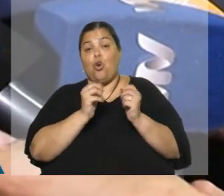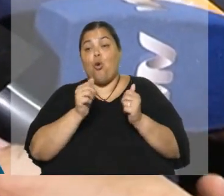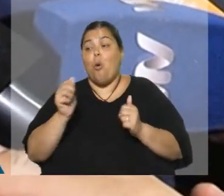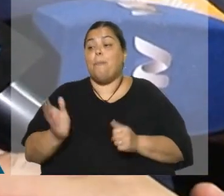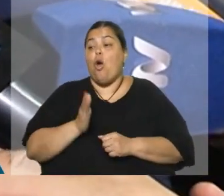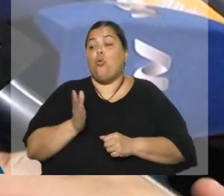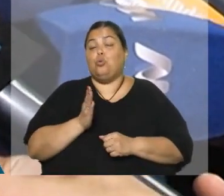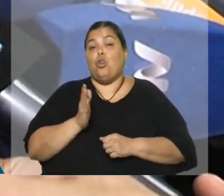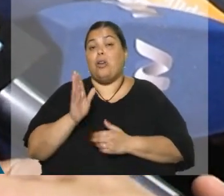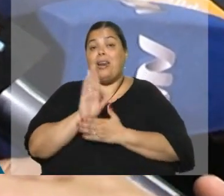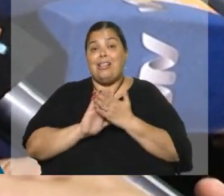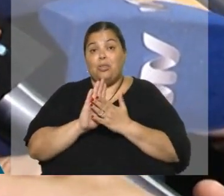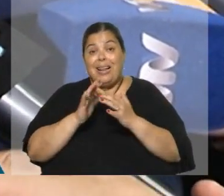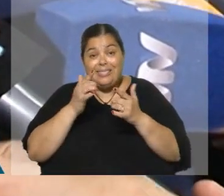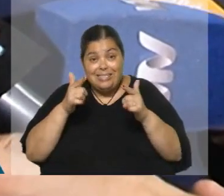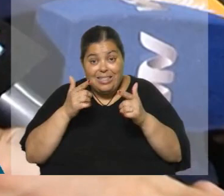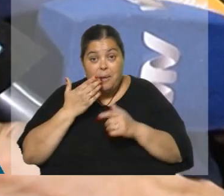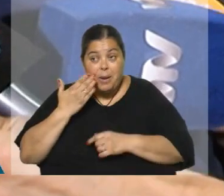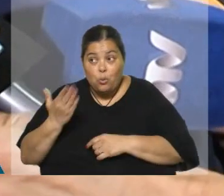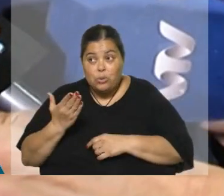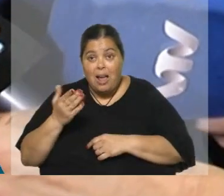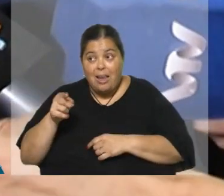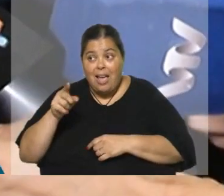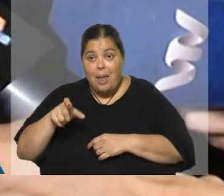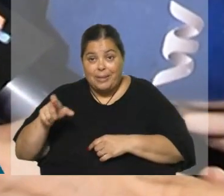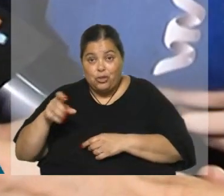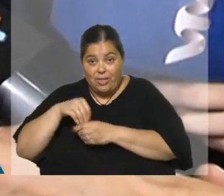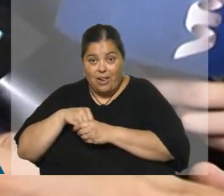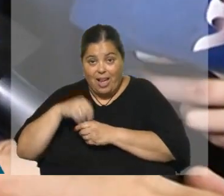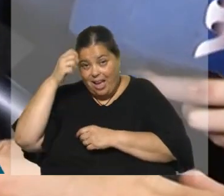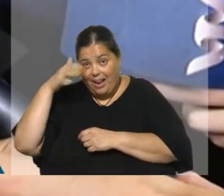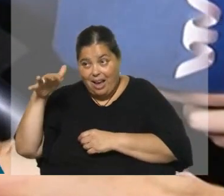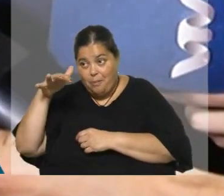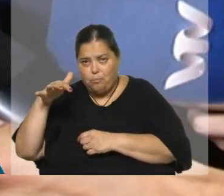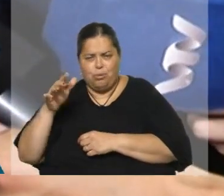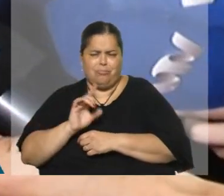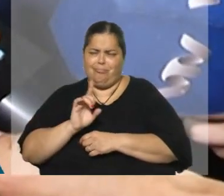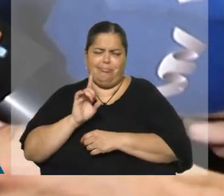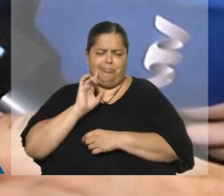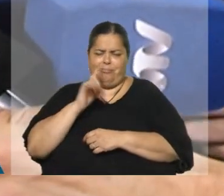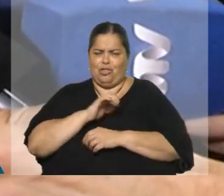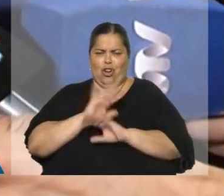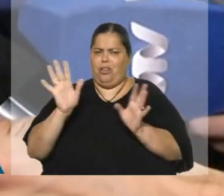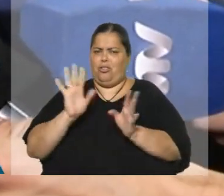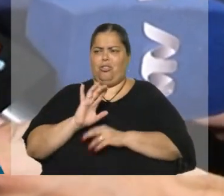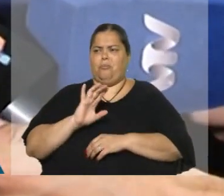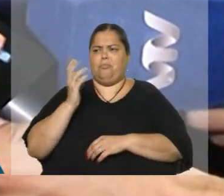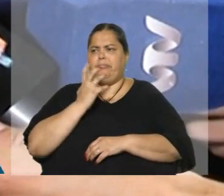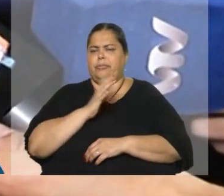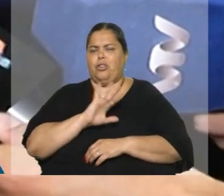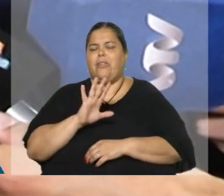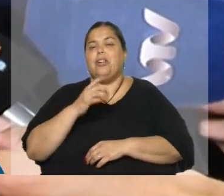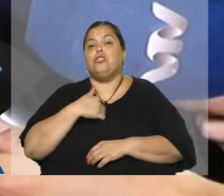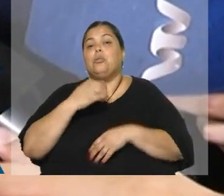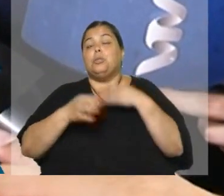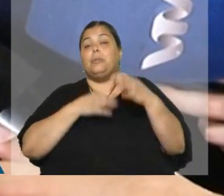nacional sin pedir la opinión de los involucrados me parece una barbaridad nosotros vamos a explicar